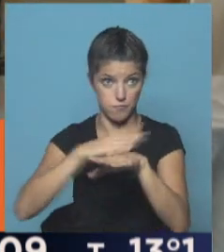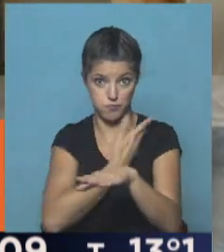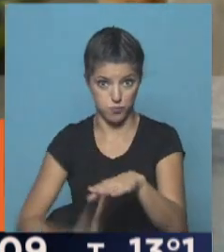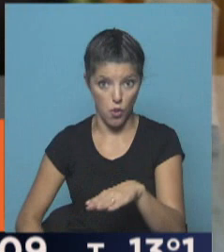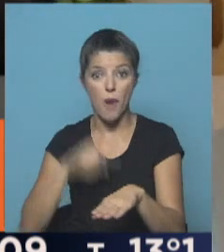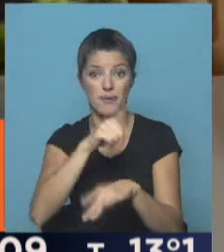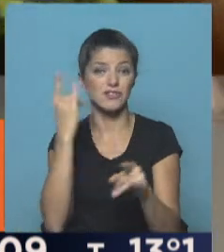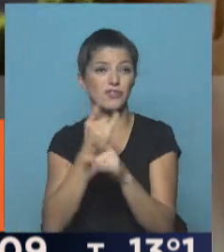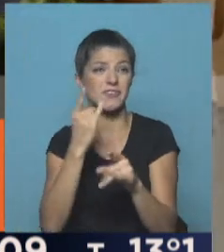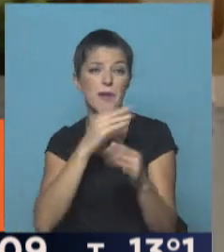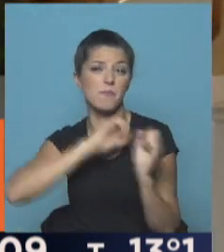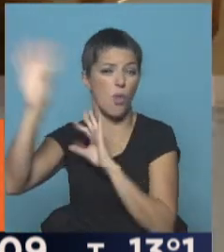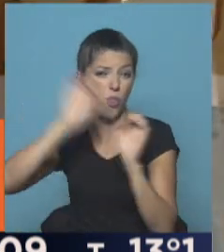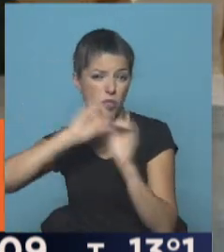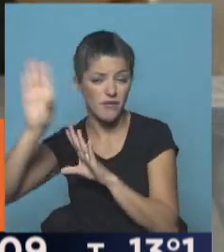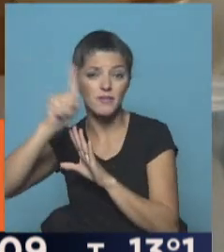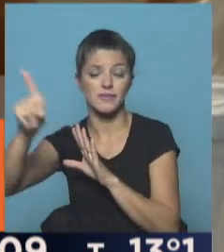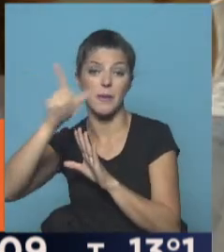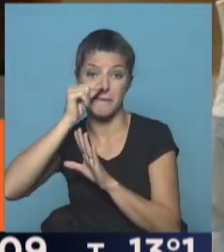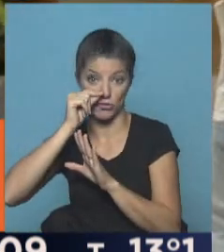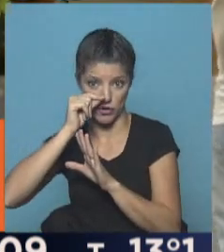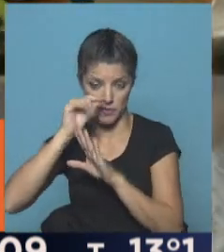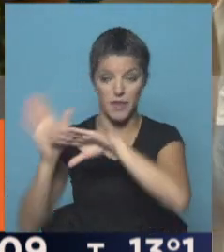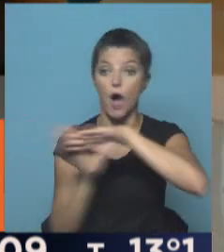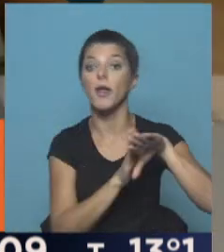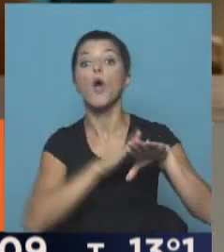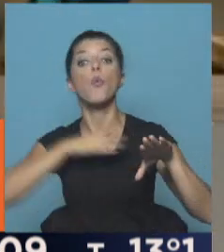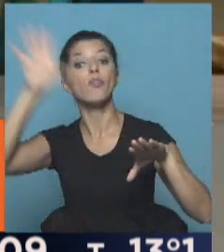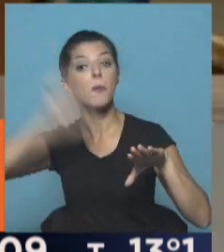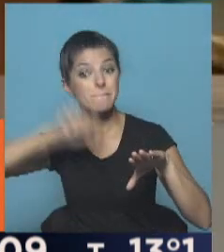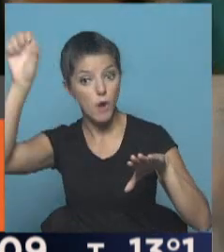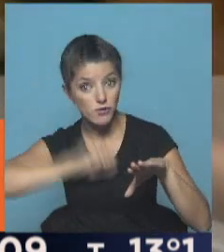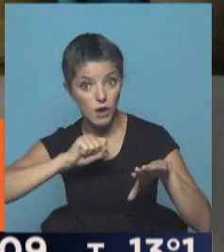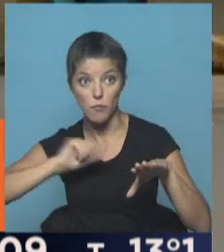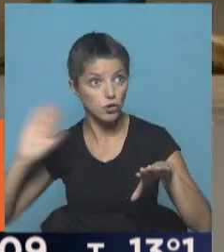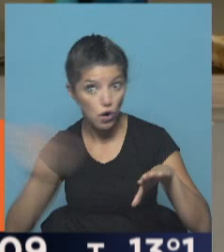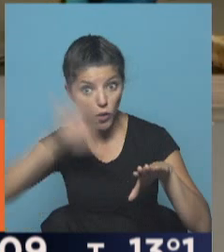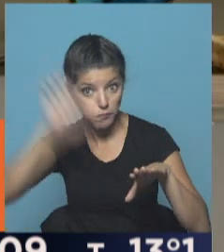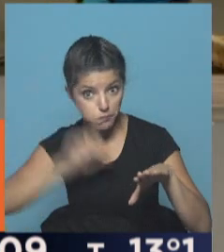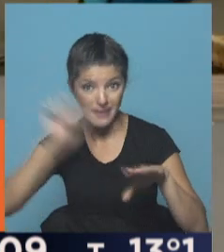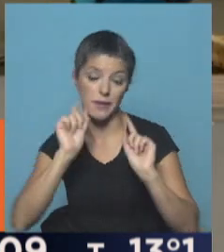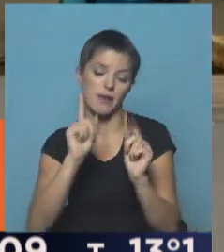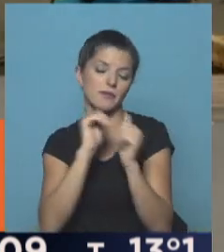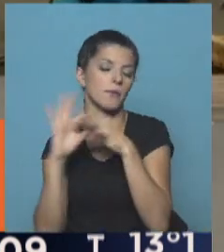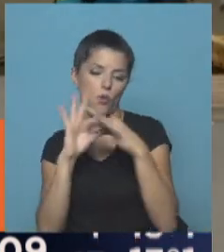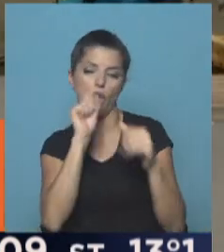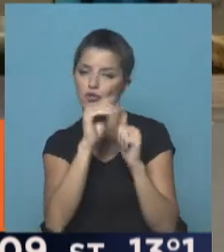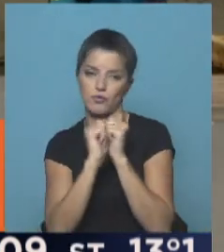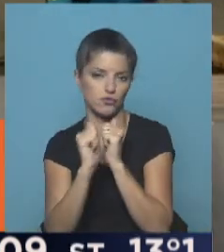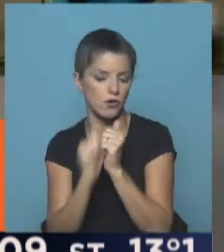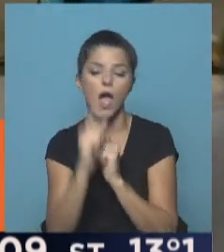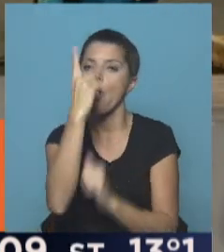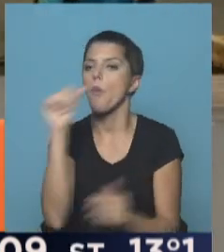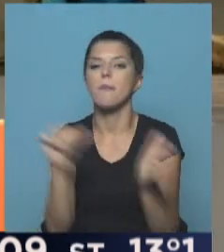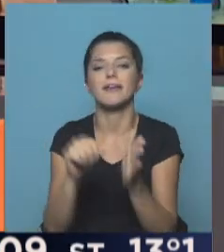de PDVSA. Es decir, ahí no necesita nacionalizar nada. Las importaciones, como importa todo, que esto también tiene que ver con la historia. Venezuela, que es un país que no